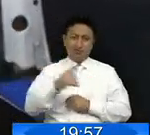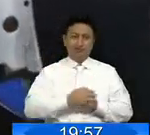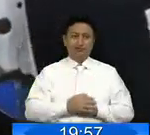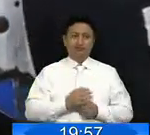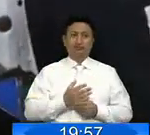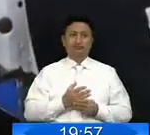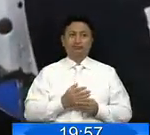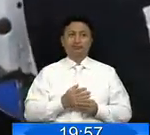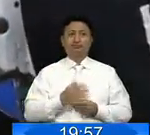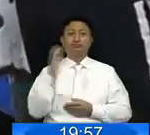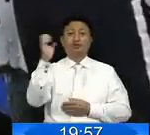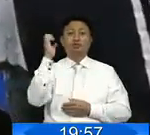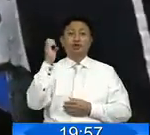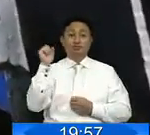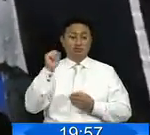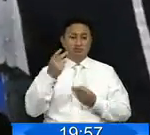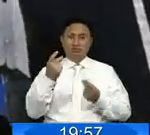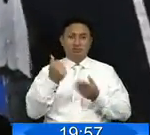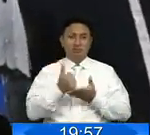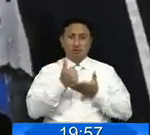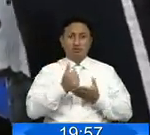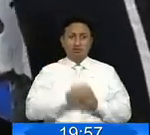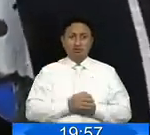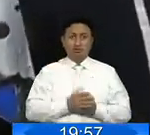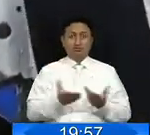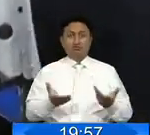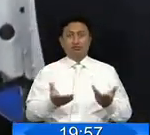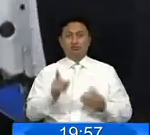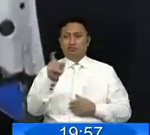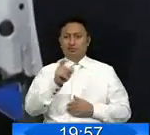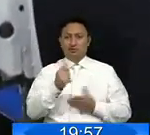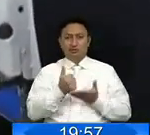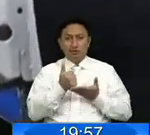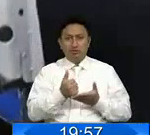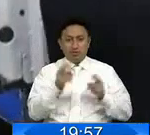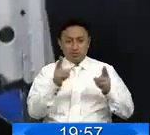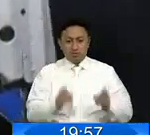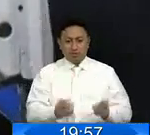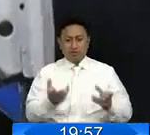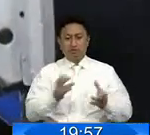a ver la ambulancia porque lo pueden auxiliar, porque somos seres humanos y cualquier rato nos puede pasar.